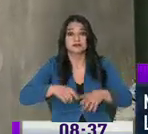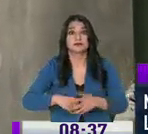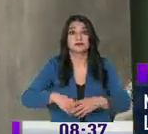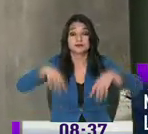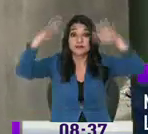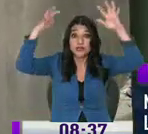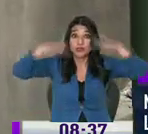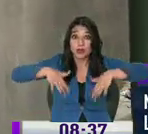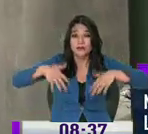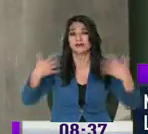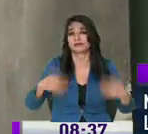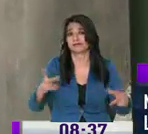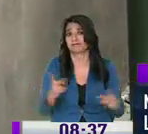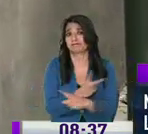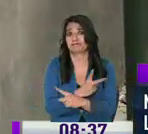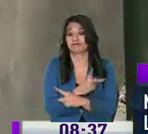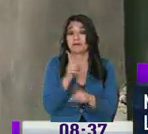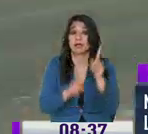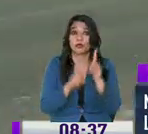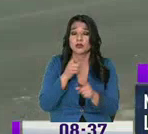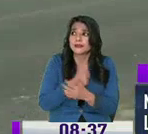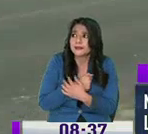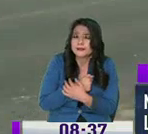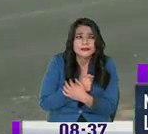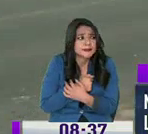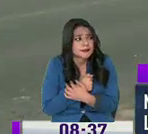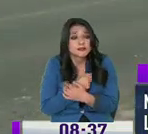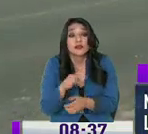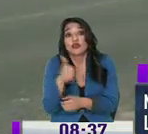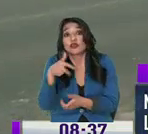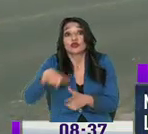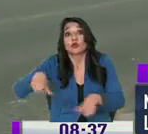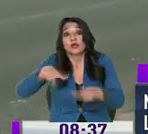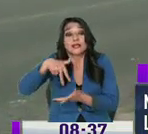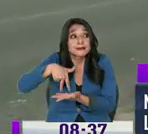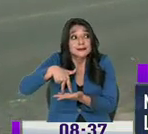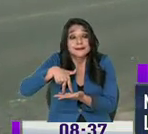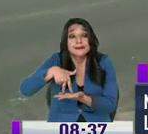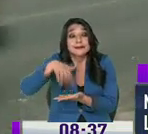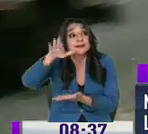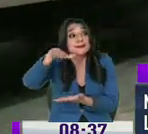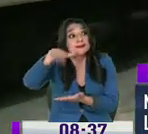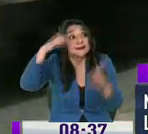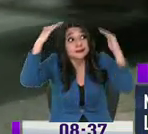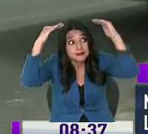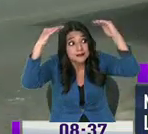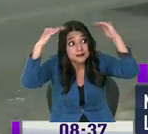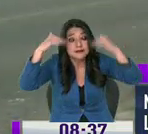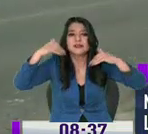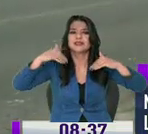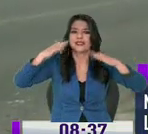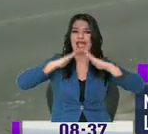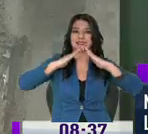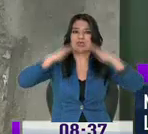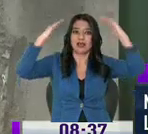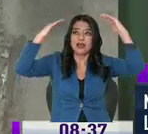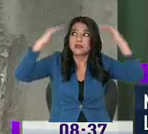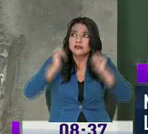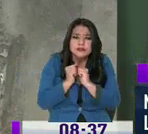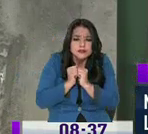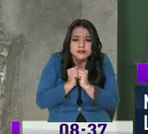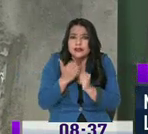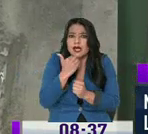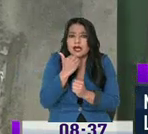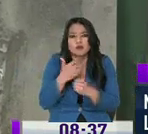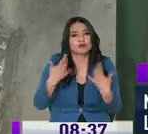situación es crítica. Muchos optan por esperar los buses en otros sitios y así utilizar las cubiertas de las fachadas de las casas para no mojarse, lo